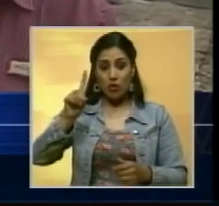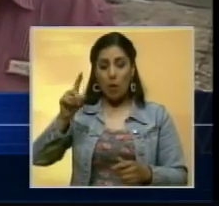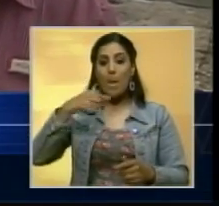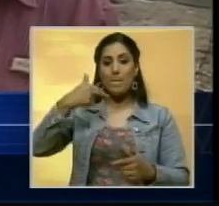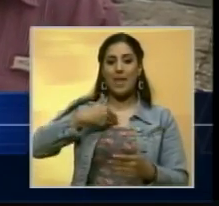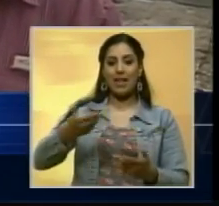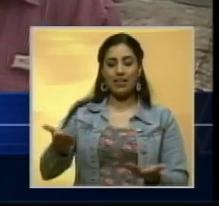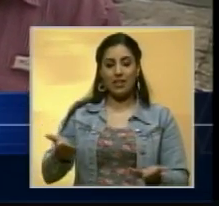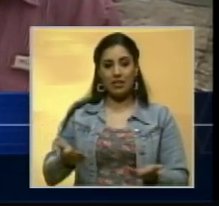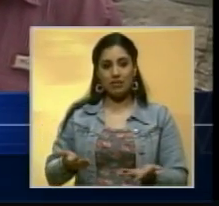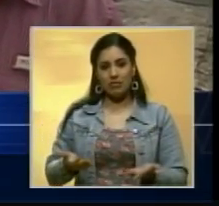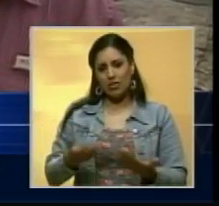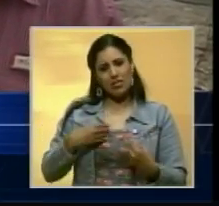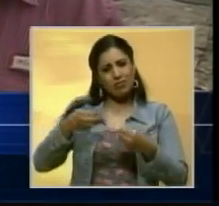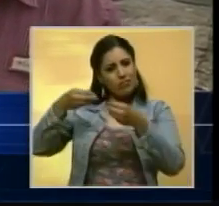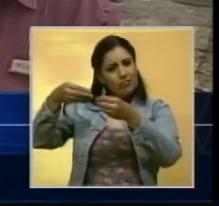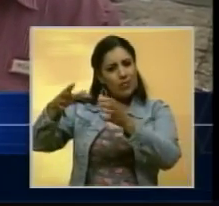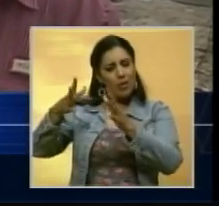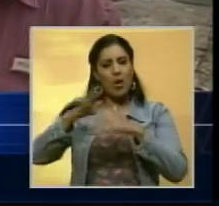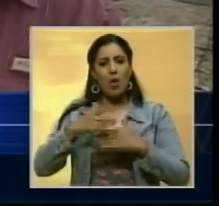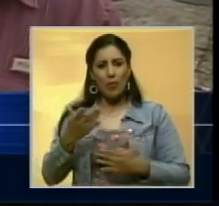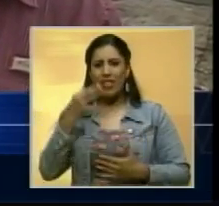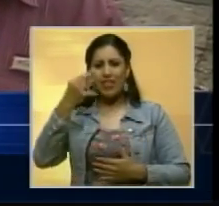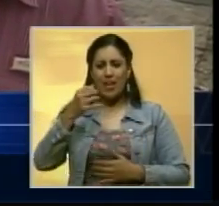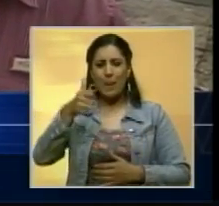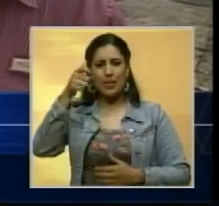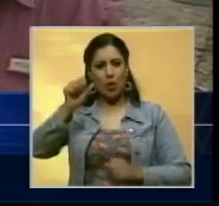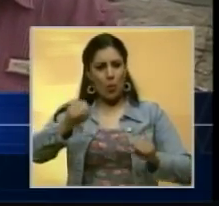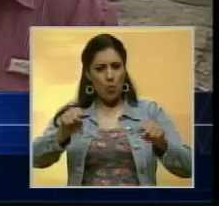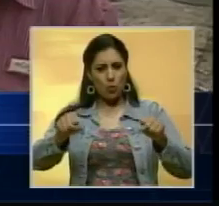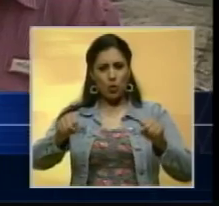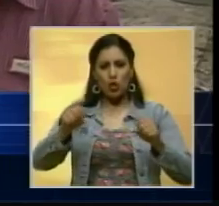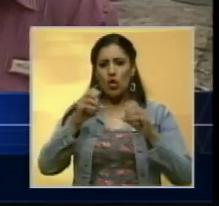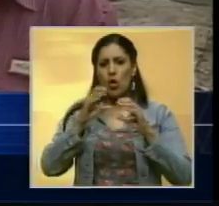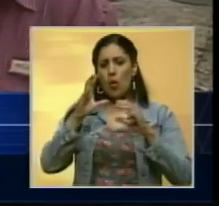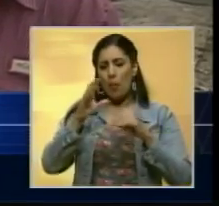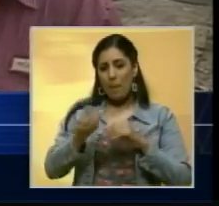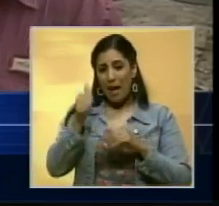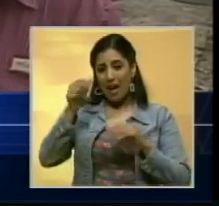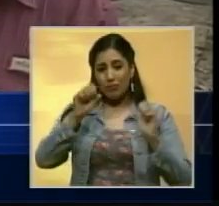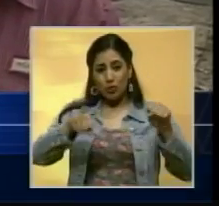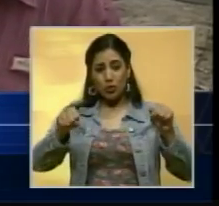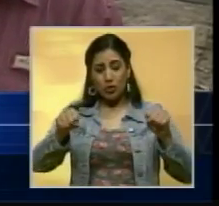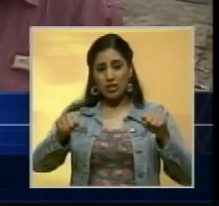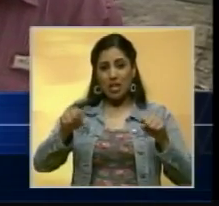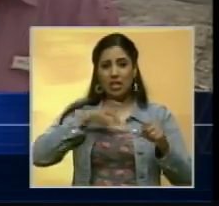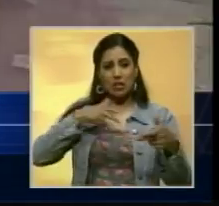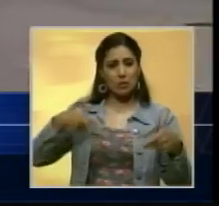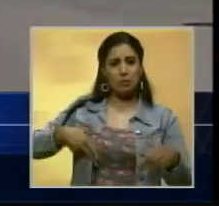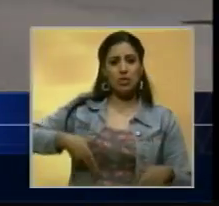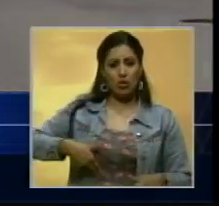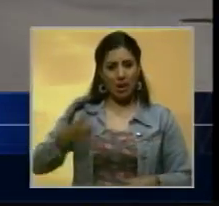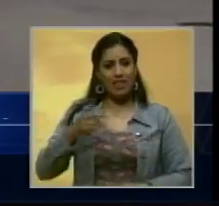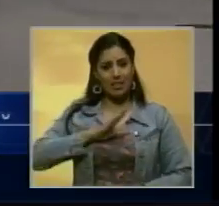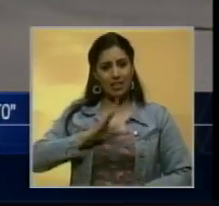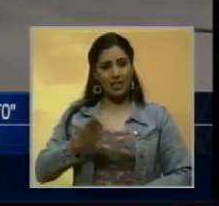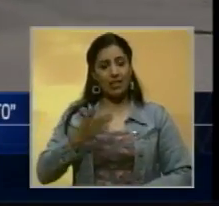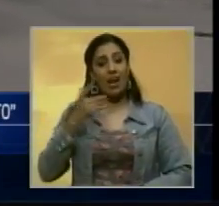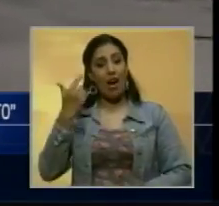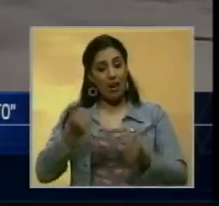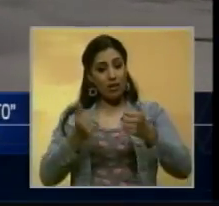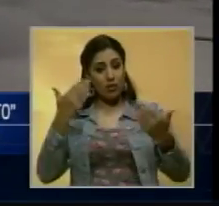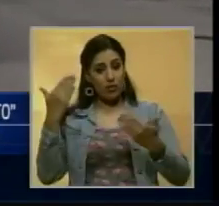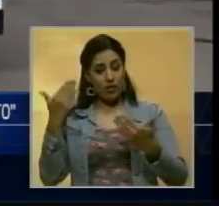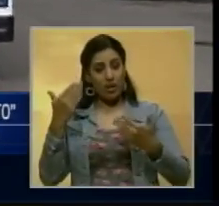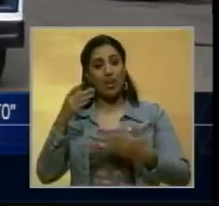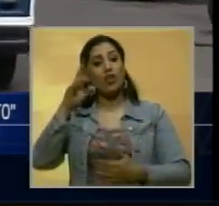pierdes la vida. Porque en realidad la mayoría de los motorizados, no te digo todo, ¿no? La mayoría de los motorizados te andan armados. En el transporte público,